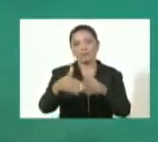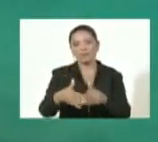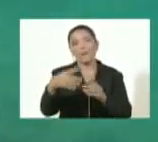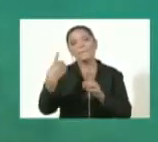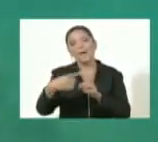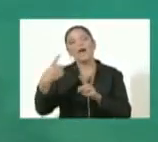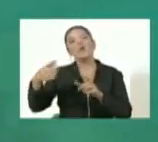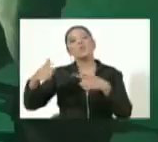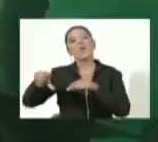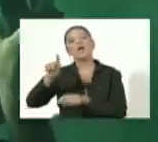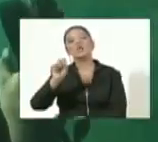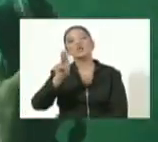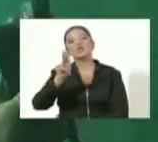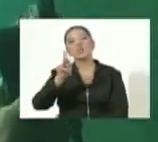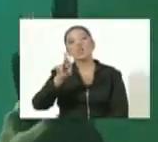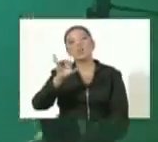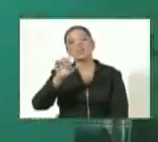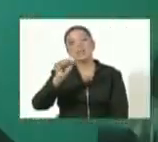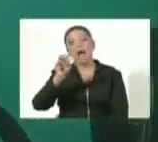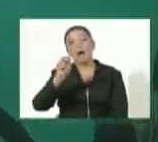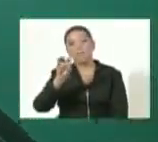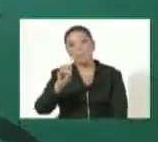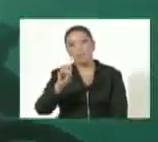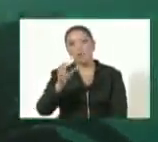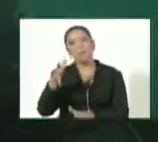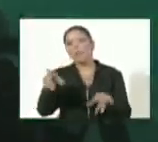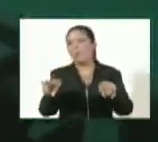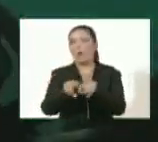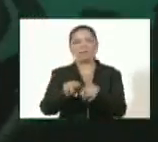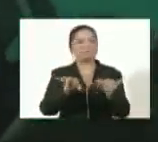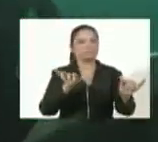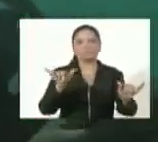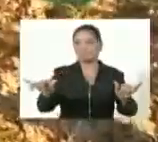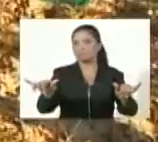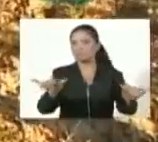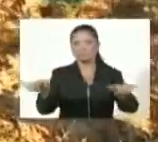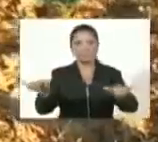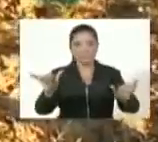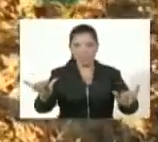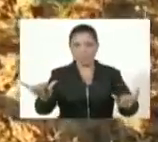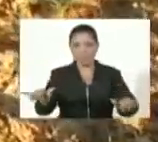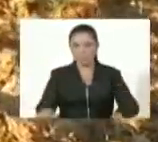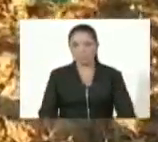Turiamo ejecutando actividades similares al mismo tiempo. En este instante